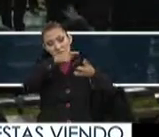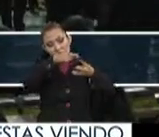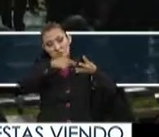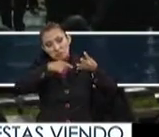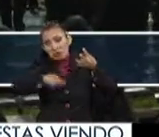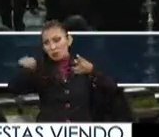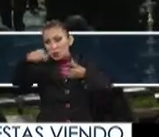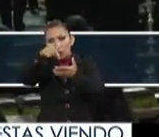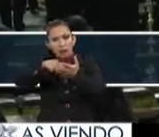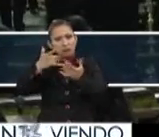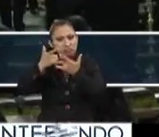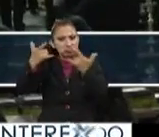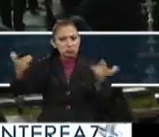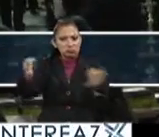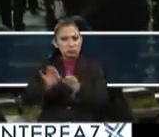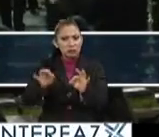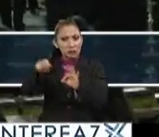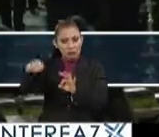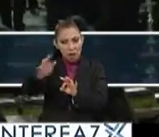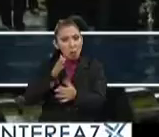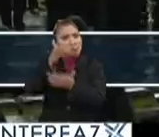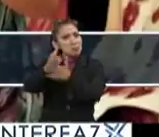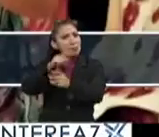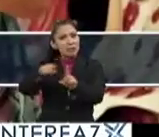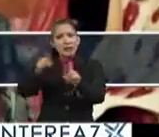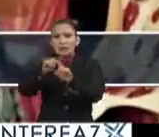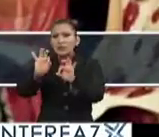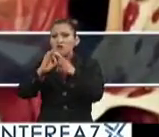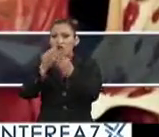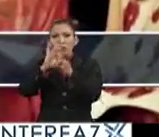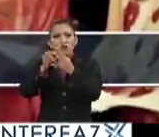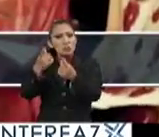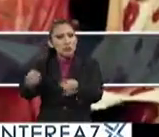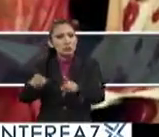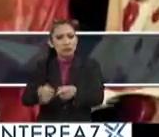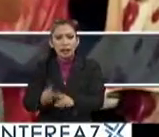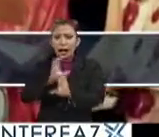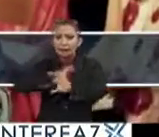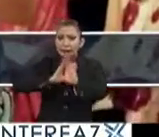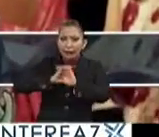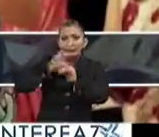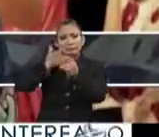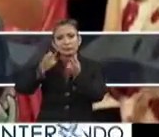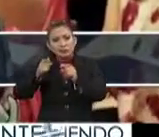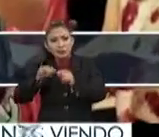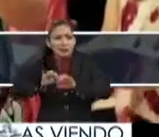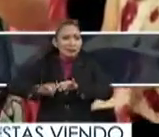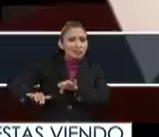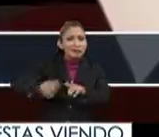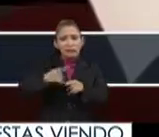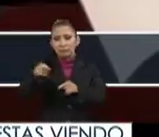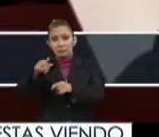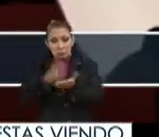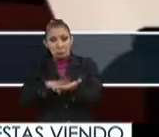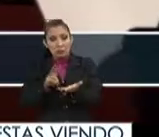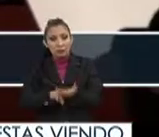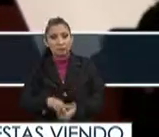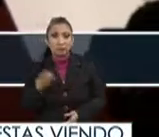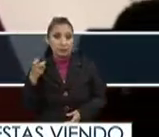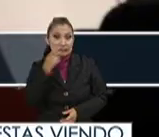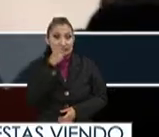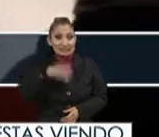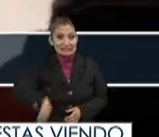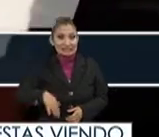un recinto histórico, pero que da cabida a todas estas manifestaciones, ¿no? O sea, son muy diferentes, ¿no? Pero muy valiosas todas. Claro, por esto